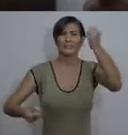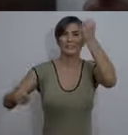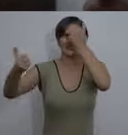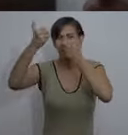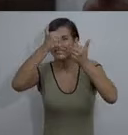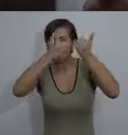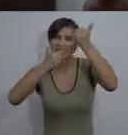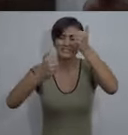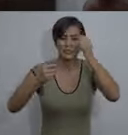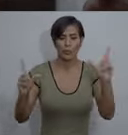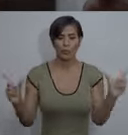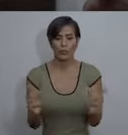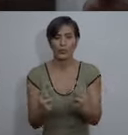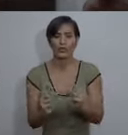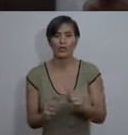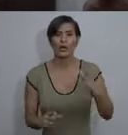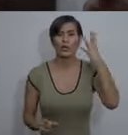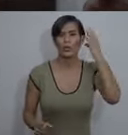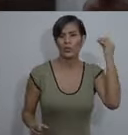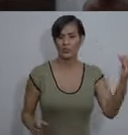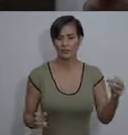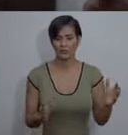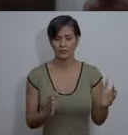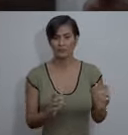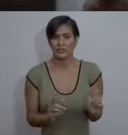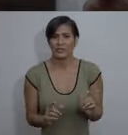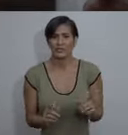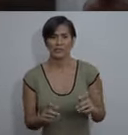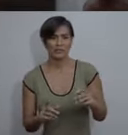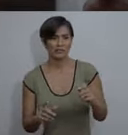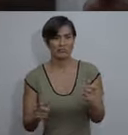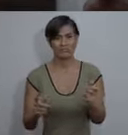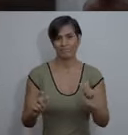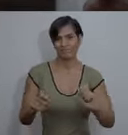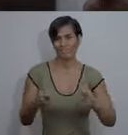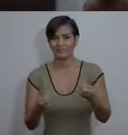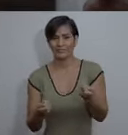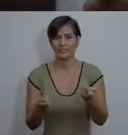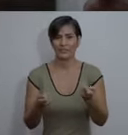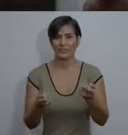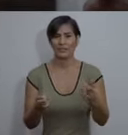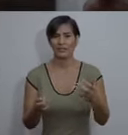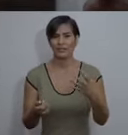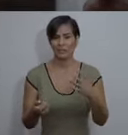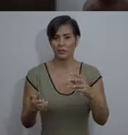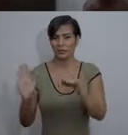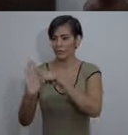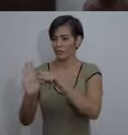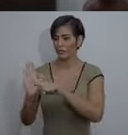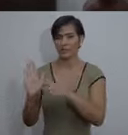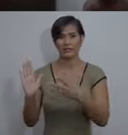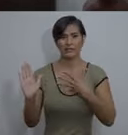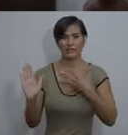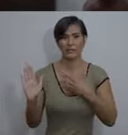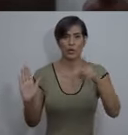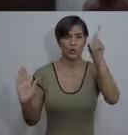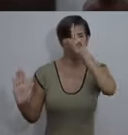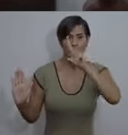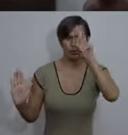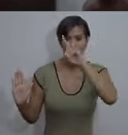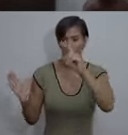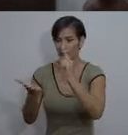llegamos a la conclusión que colima no está en condiciones de flexibilizar las medidas existentes todas las